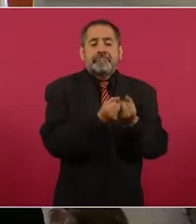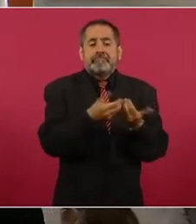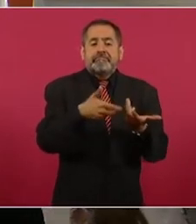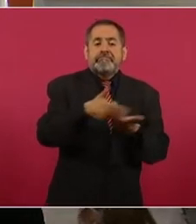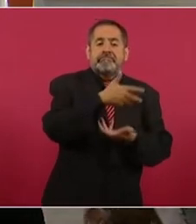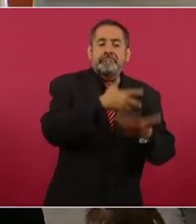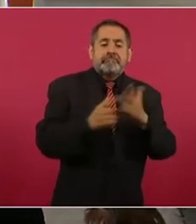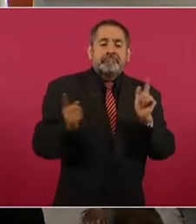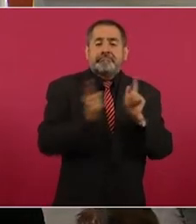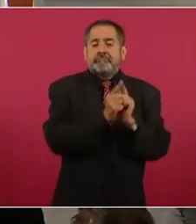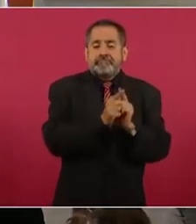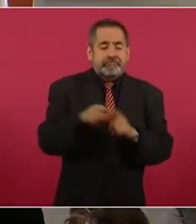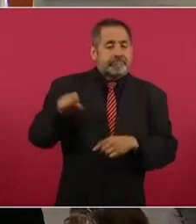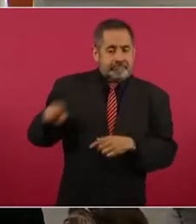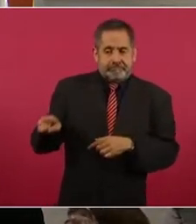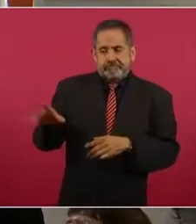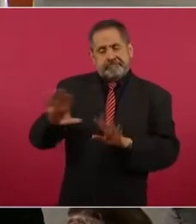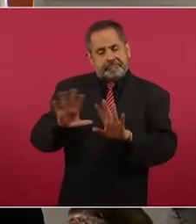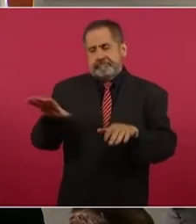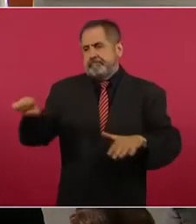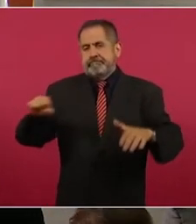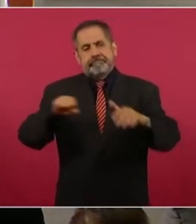y está en la cárcel